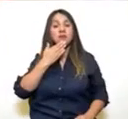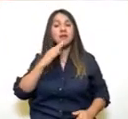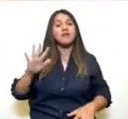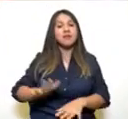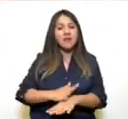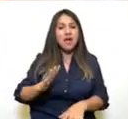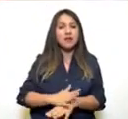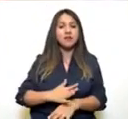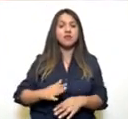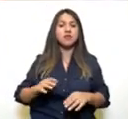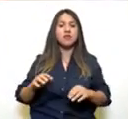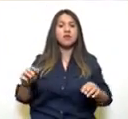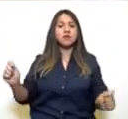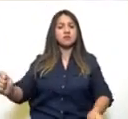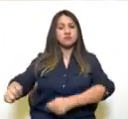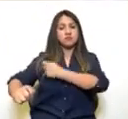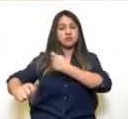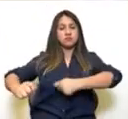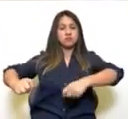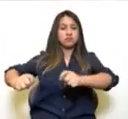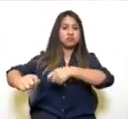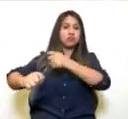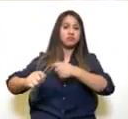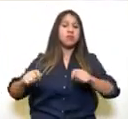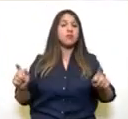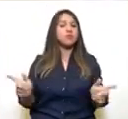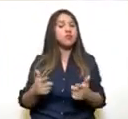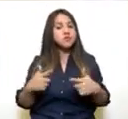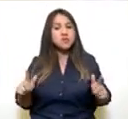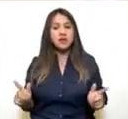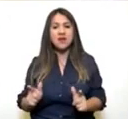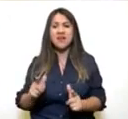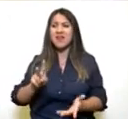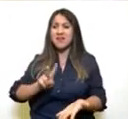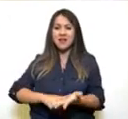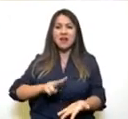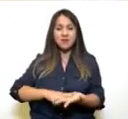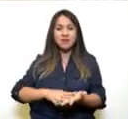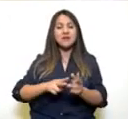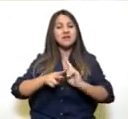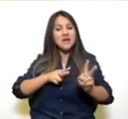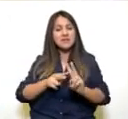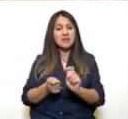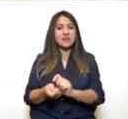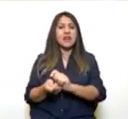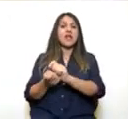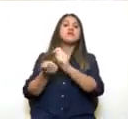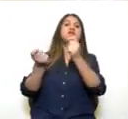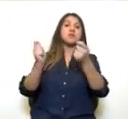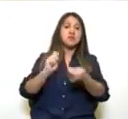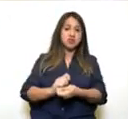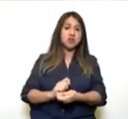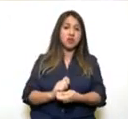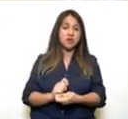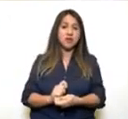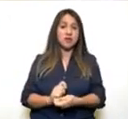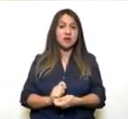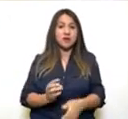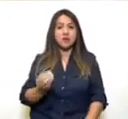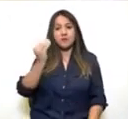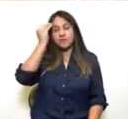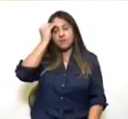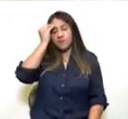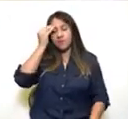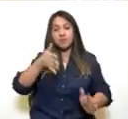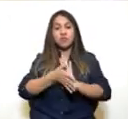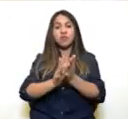sinfónica realmente se hacen transformaciones que quedarán para el resto de la